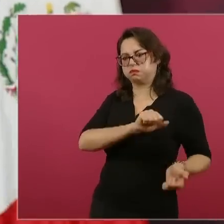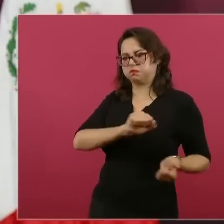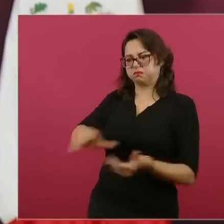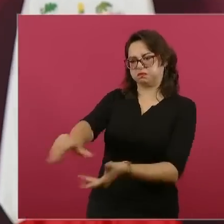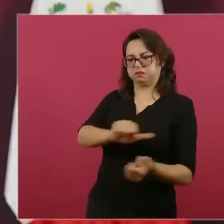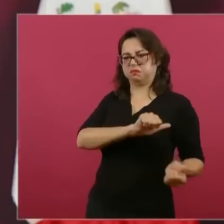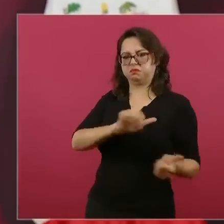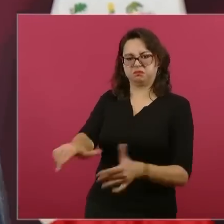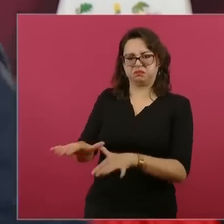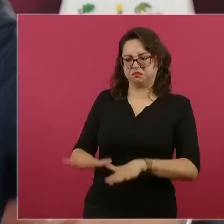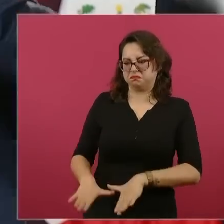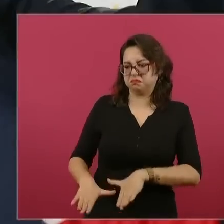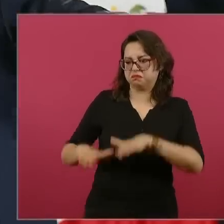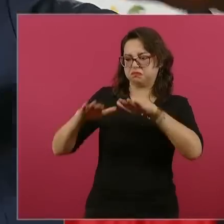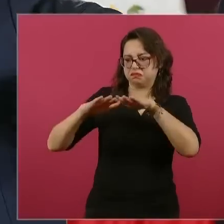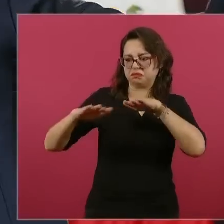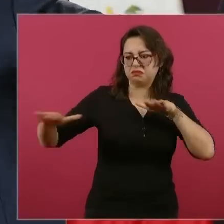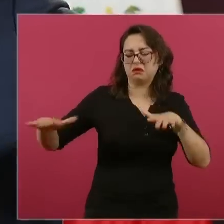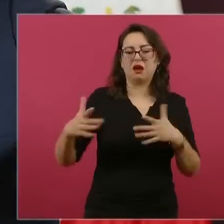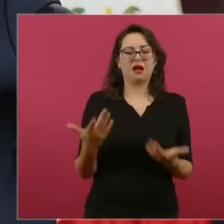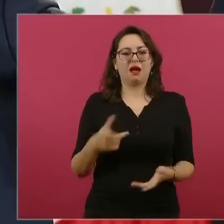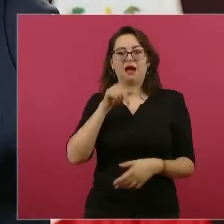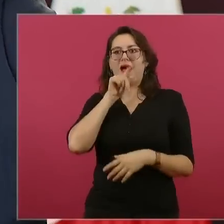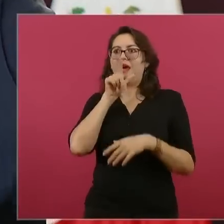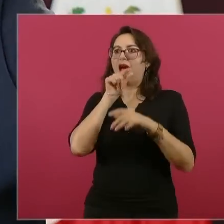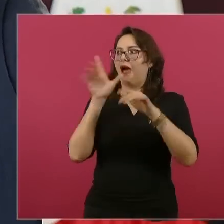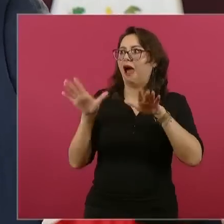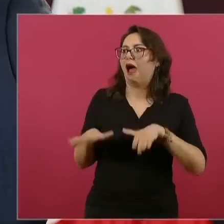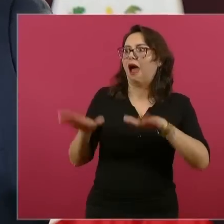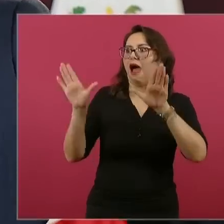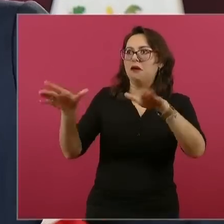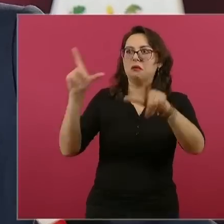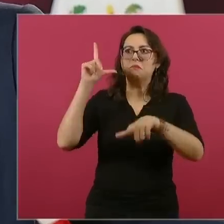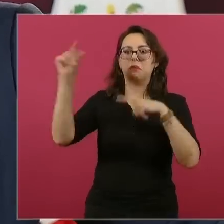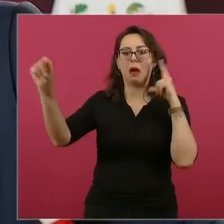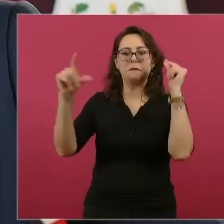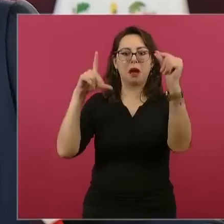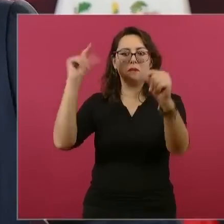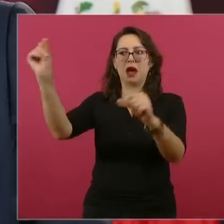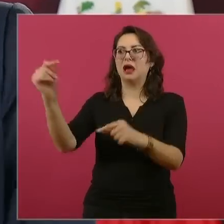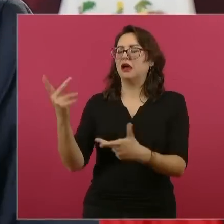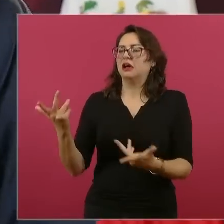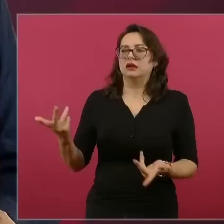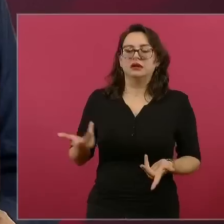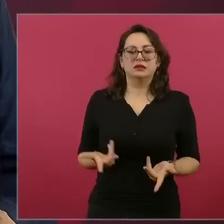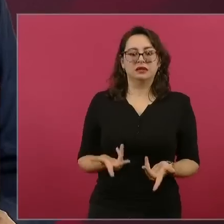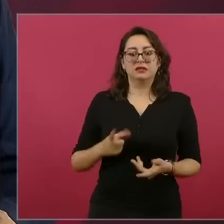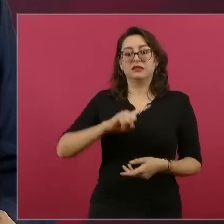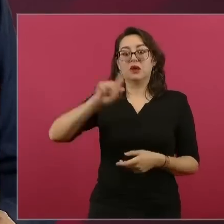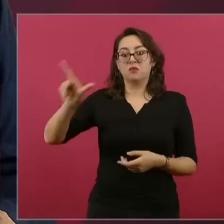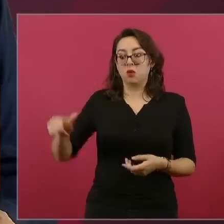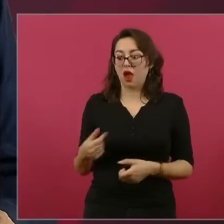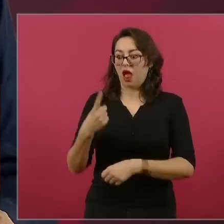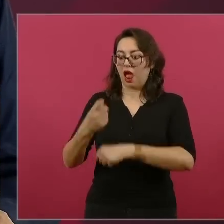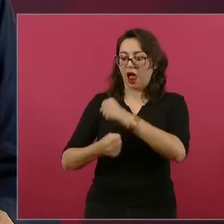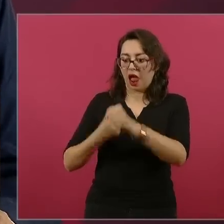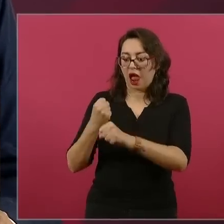destruyen, pero además se va a hundir 30 centímetros cada año,